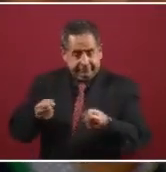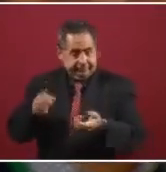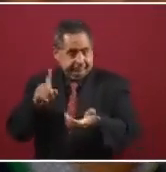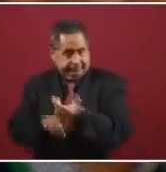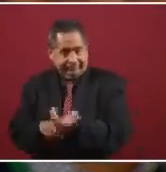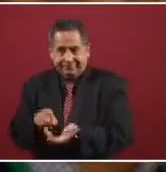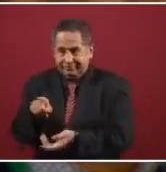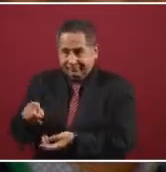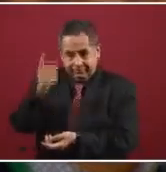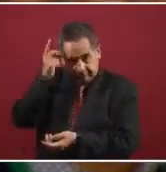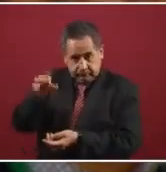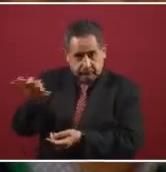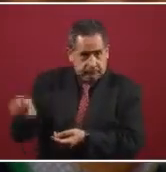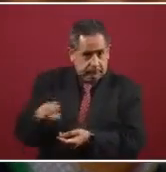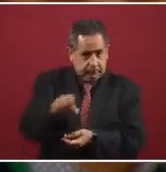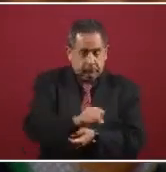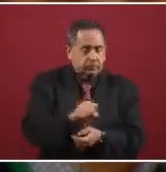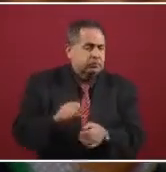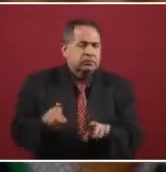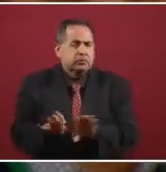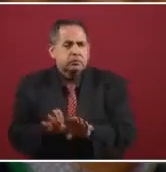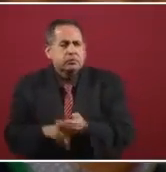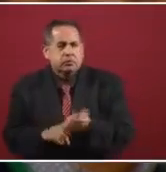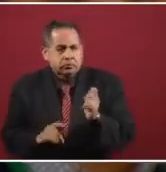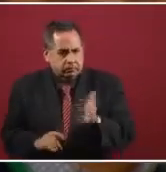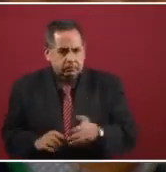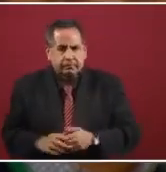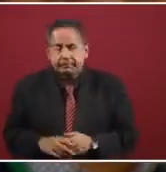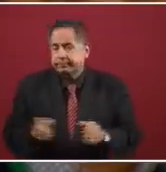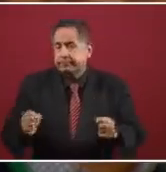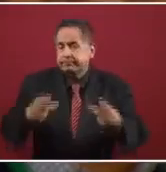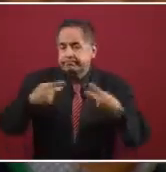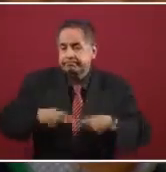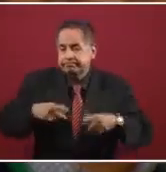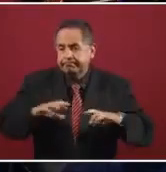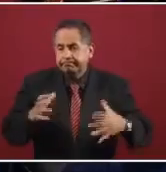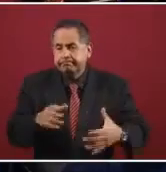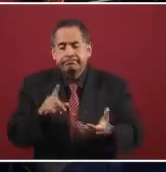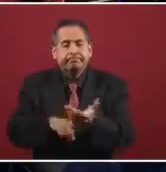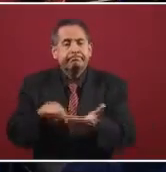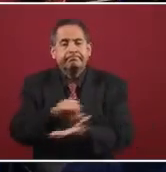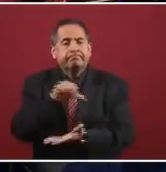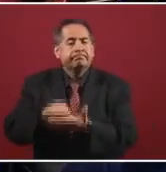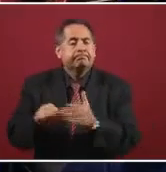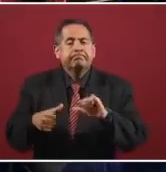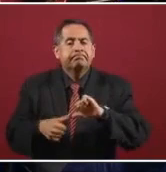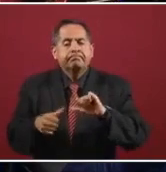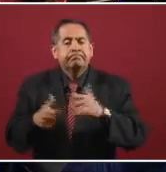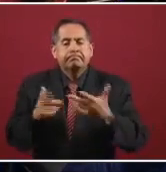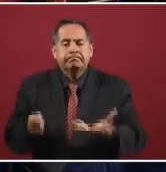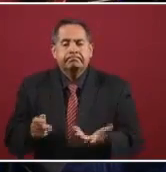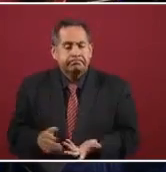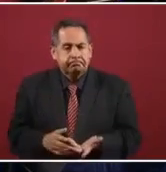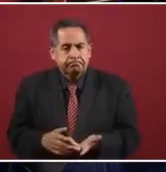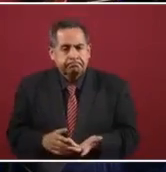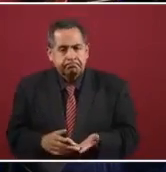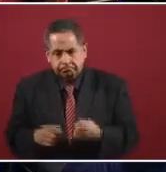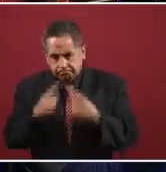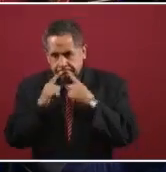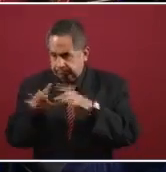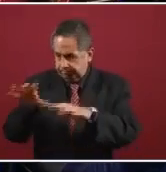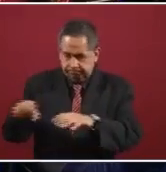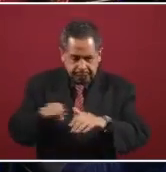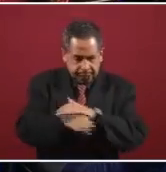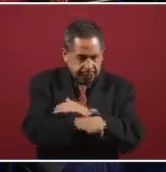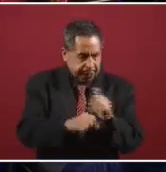que utilizan este tipo de trailers. También, ¿cuántas personas centroamericanas han asegurado y qué